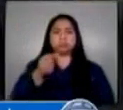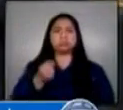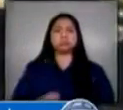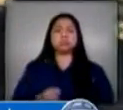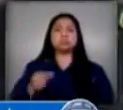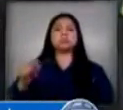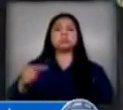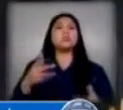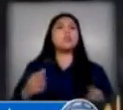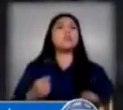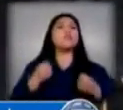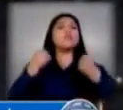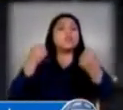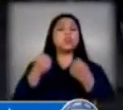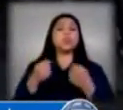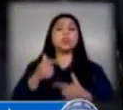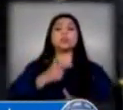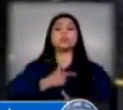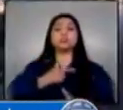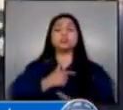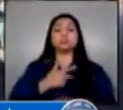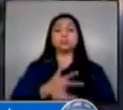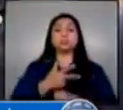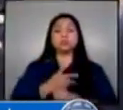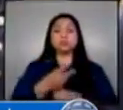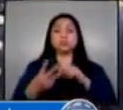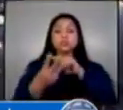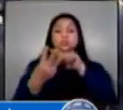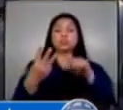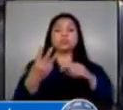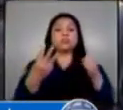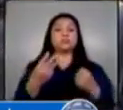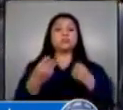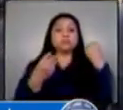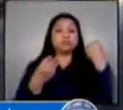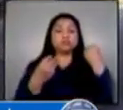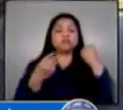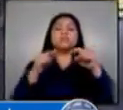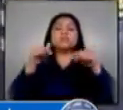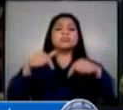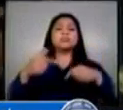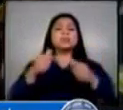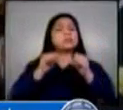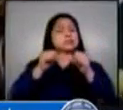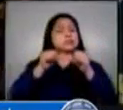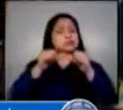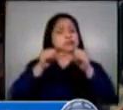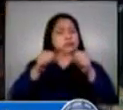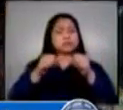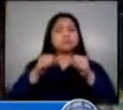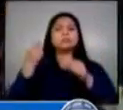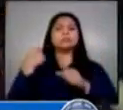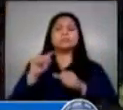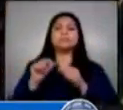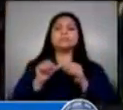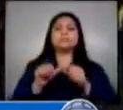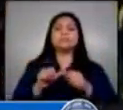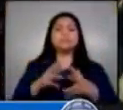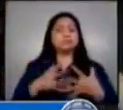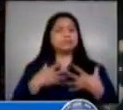guatemala en sus tres fuerzas y no desmayaremos hasta seguir consiguiendo el